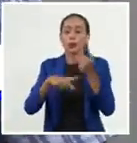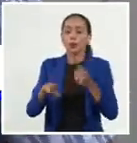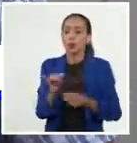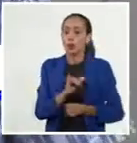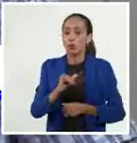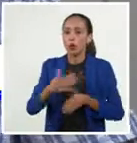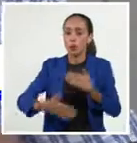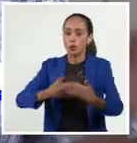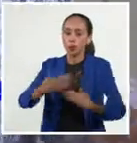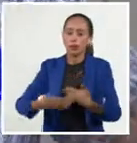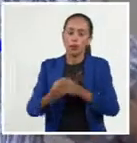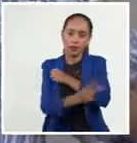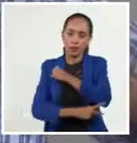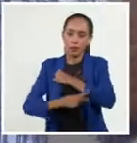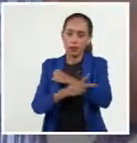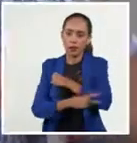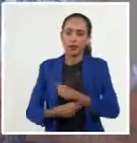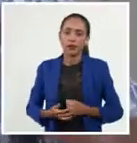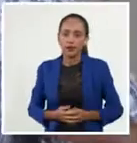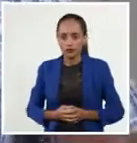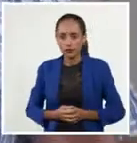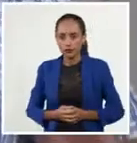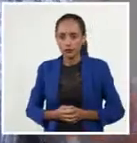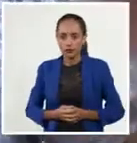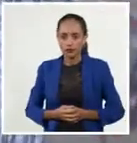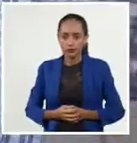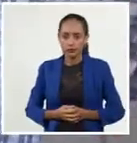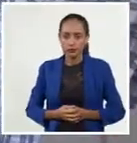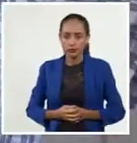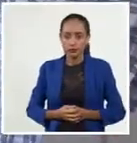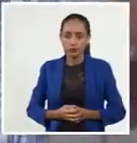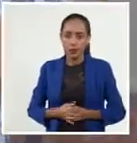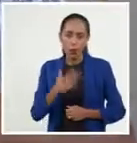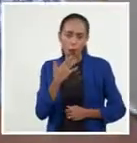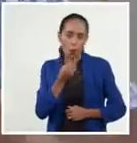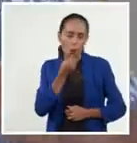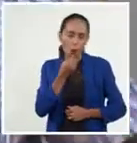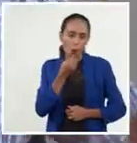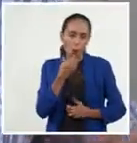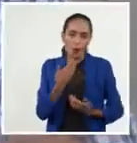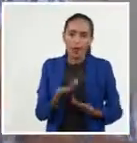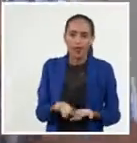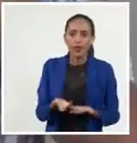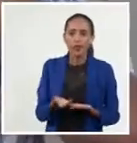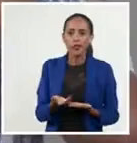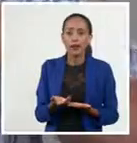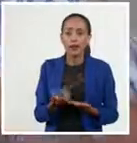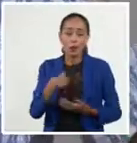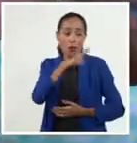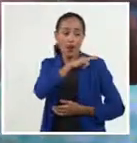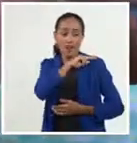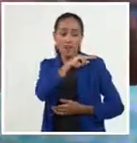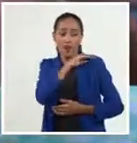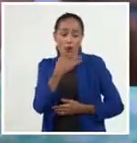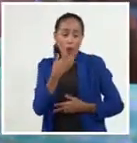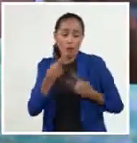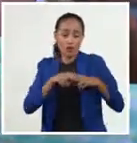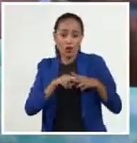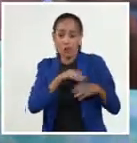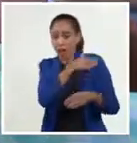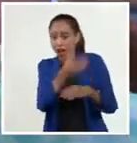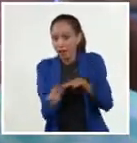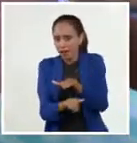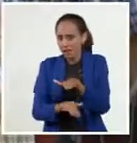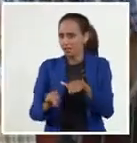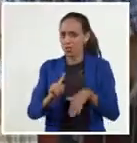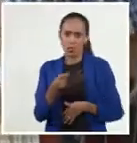los problemas del país. En una dirección contraria no se pueden resolver. Desde arriba para abajo no se pueden resolver esos problemas. En Camajuaní existen